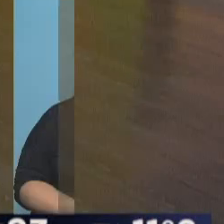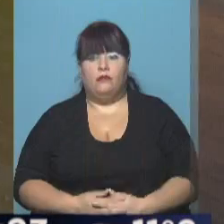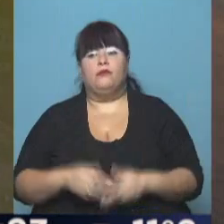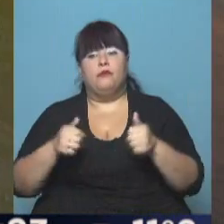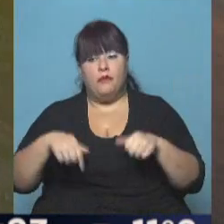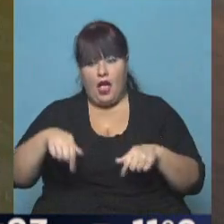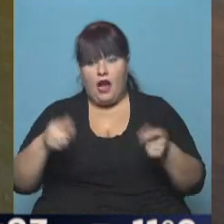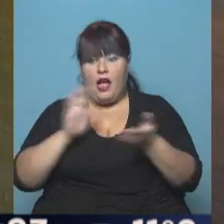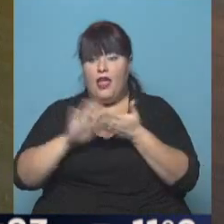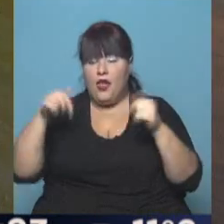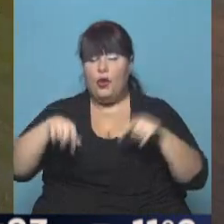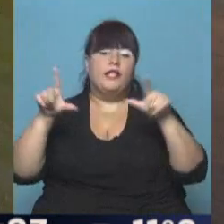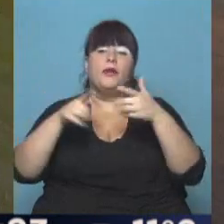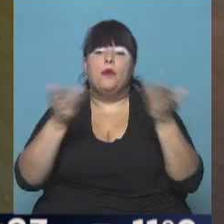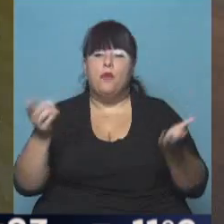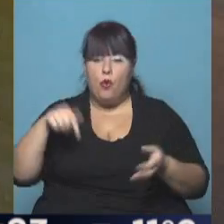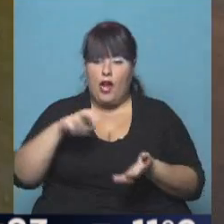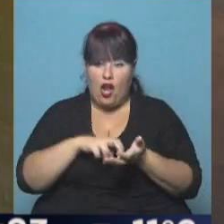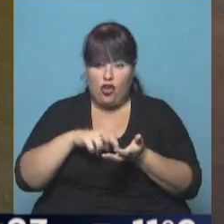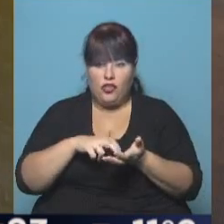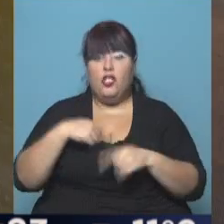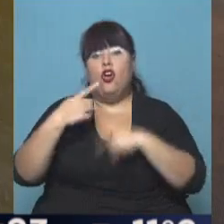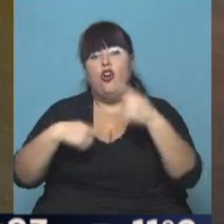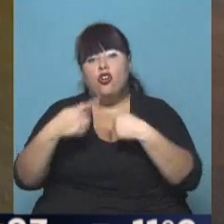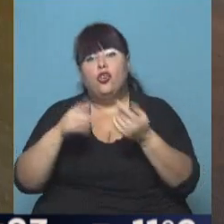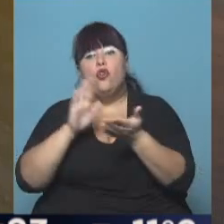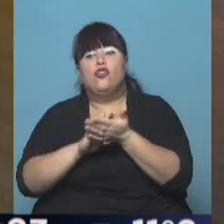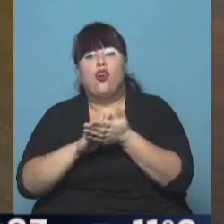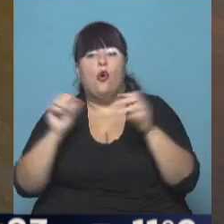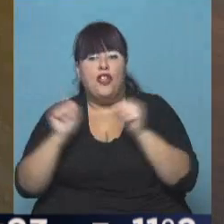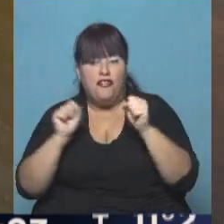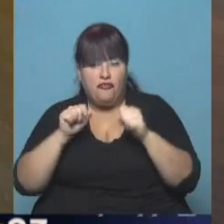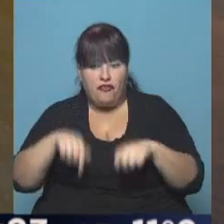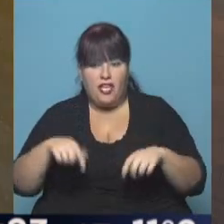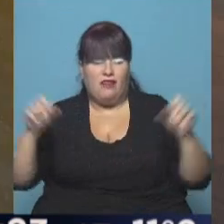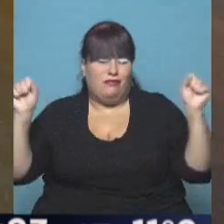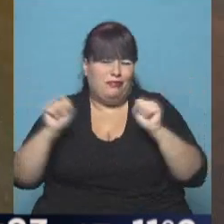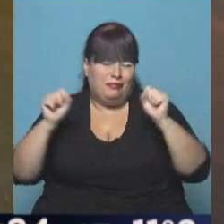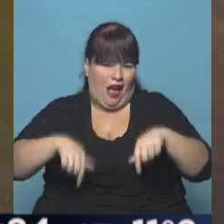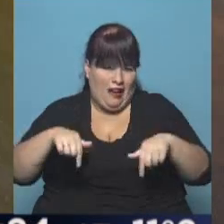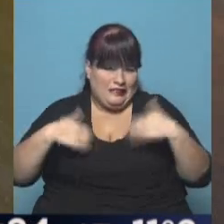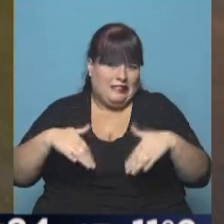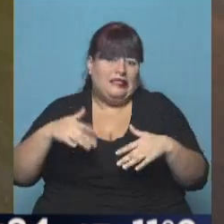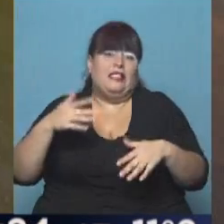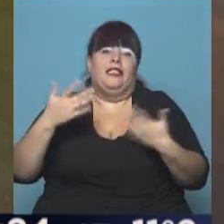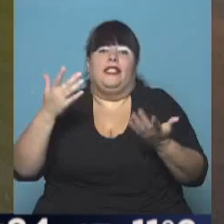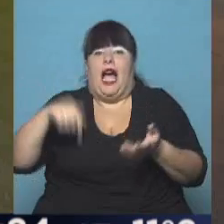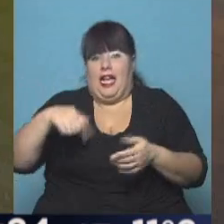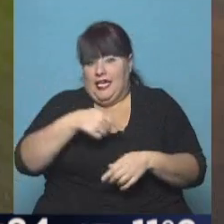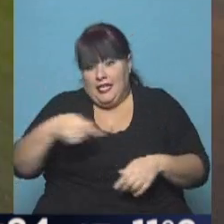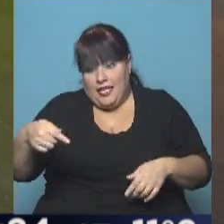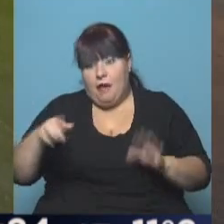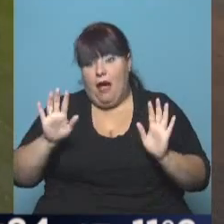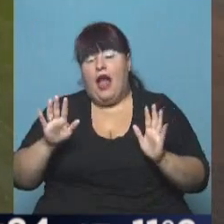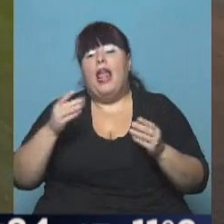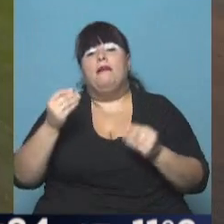muy bien aquí estamos nuevamente en televisión pública noticias vamos a seguir hablando del frío esta ola polar que estamos sufriendo por lo menos en esta semana